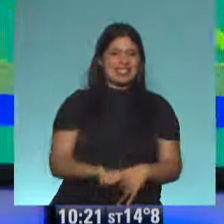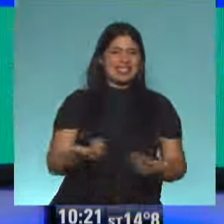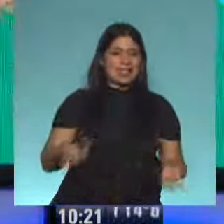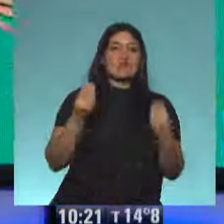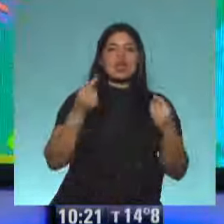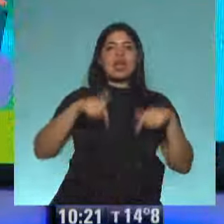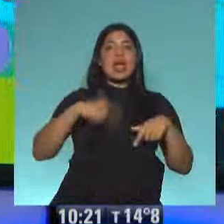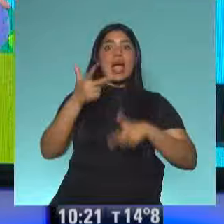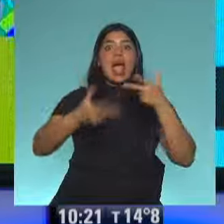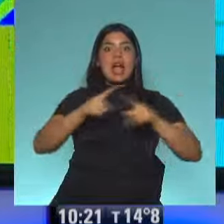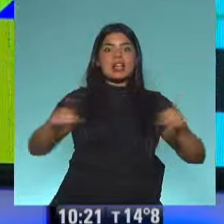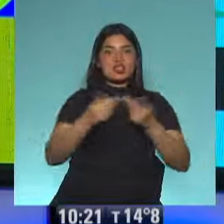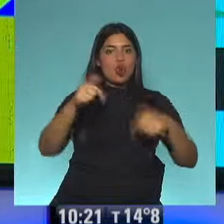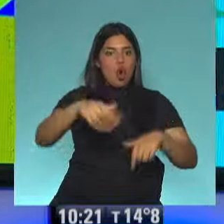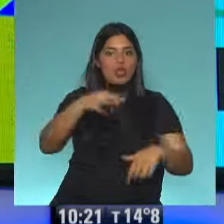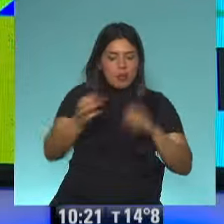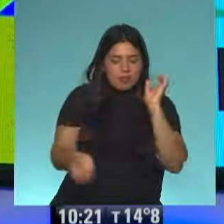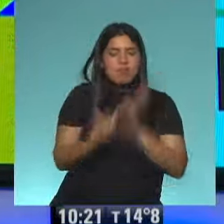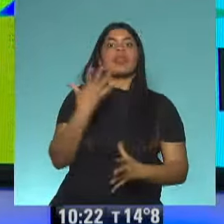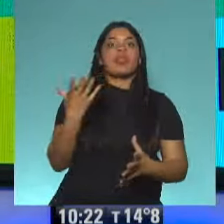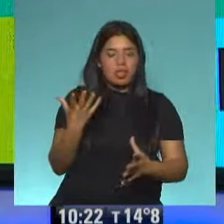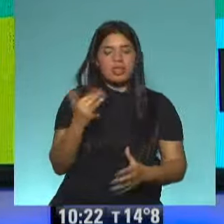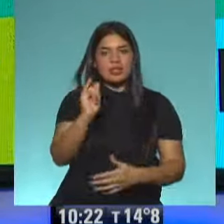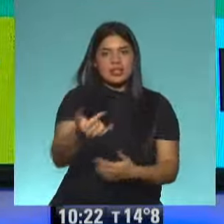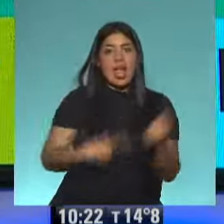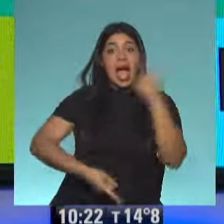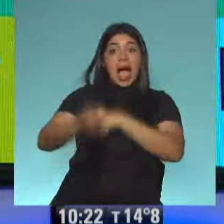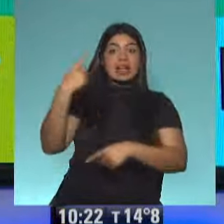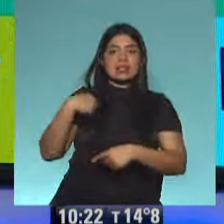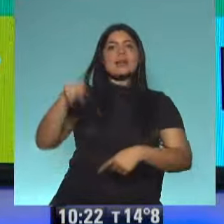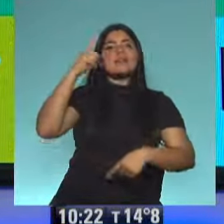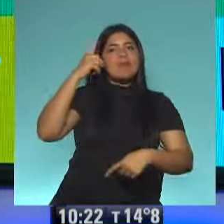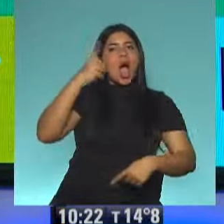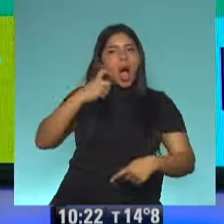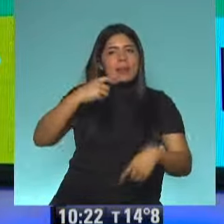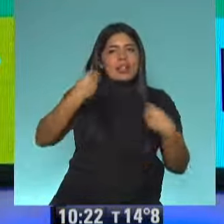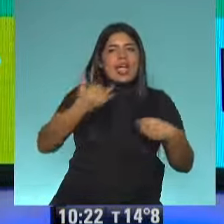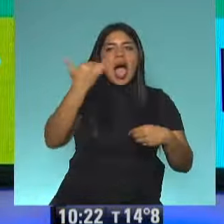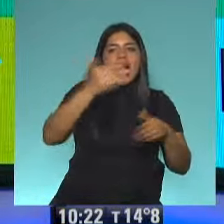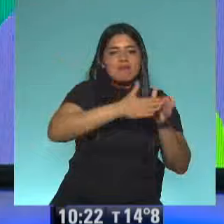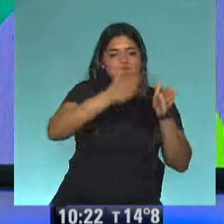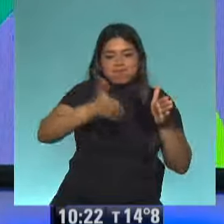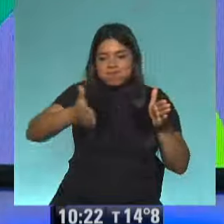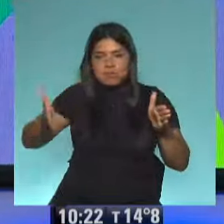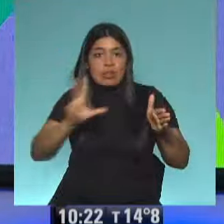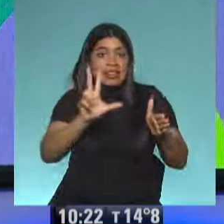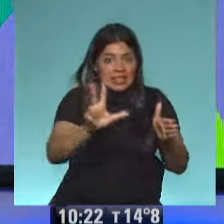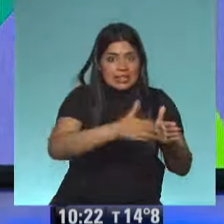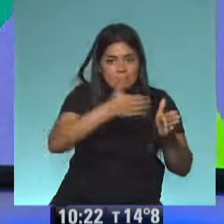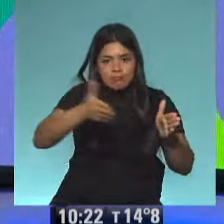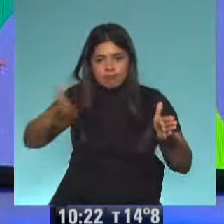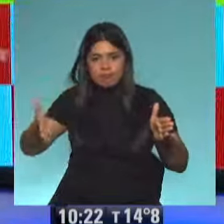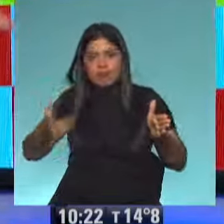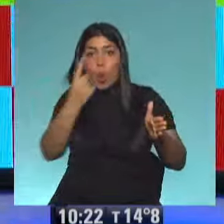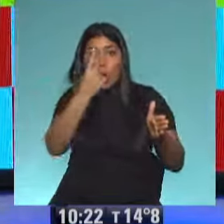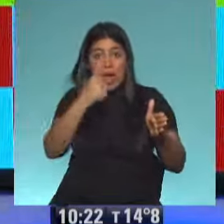nuestra canción, ¿no? O sea, ayer estuvimos viendo que la canción tenía distintas partes y hoy vamos a terminar de construirla. Todo esto para que mañana viernes presentemos